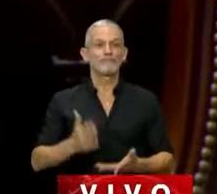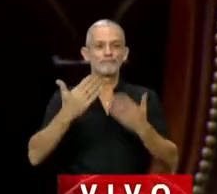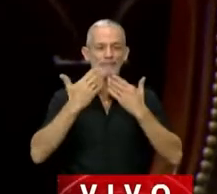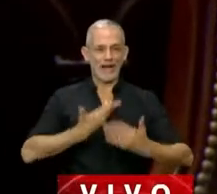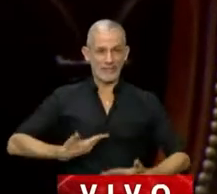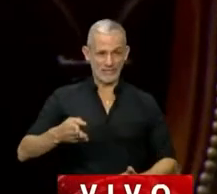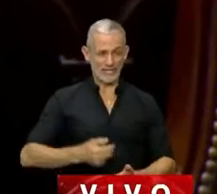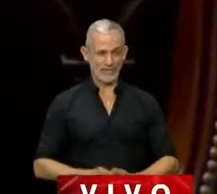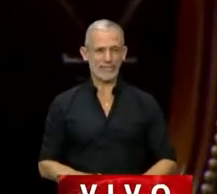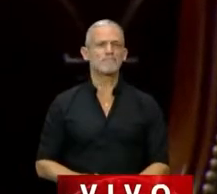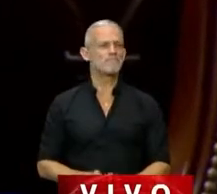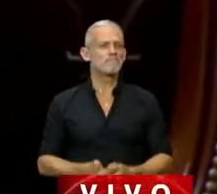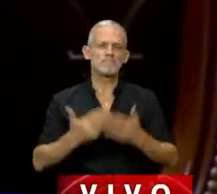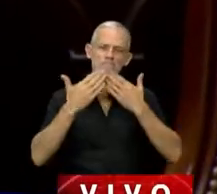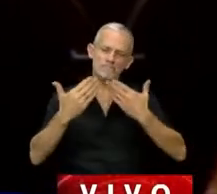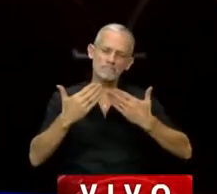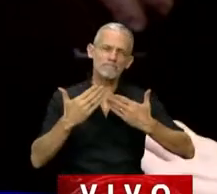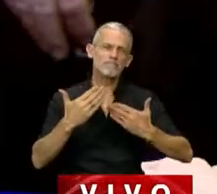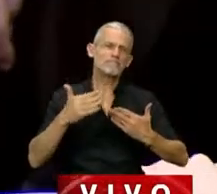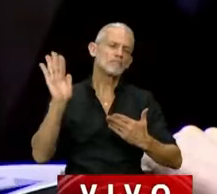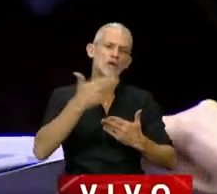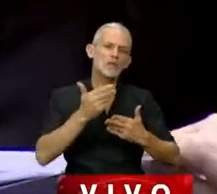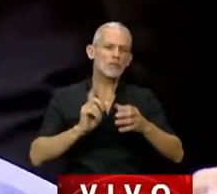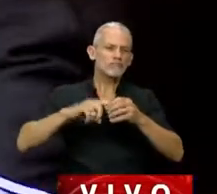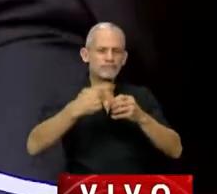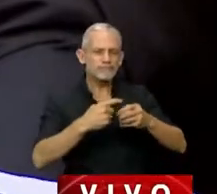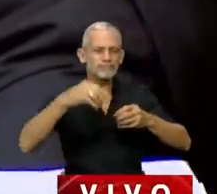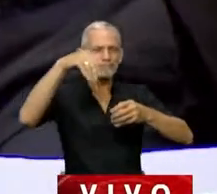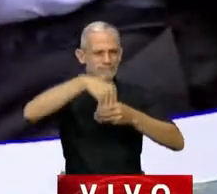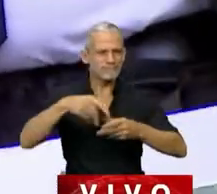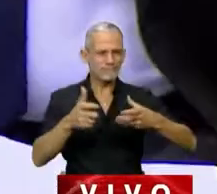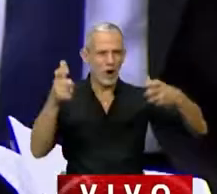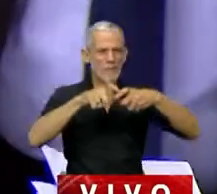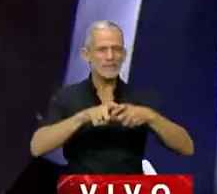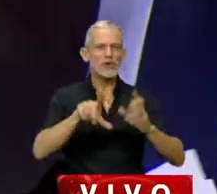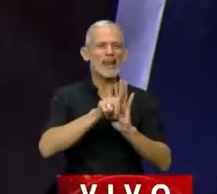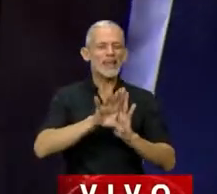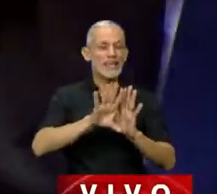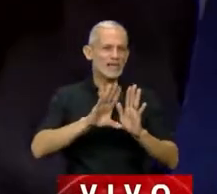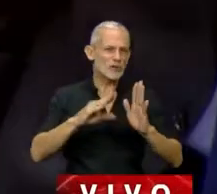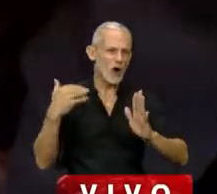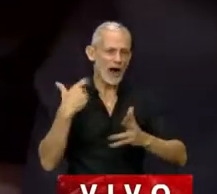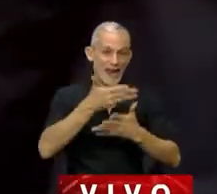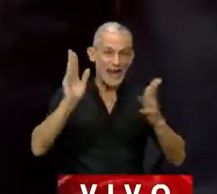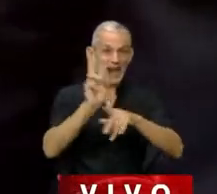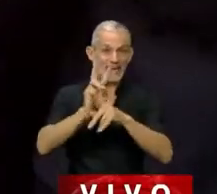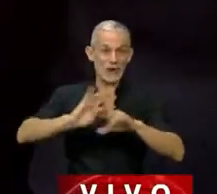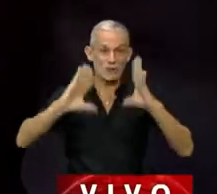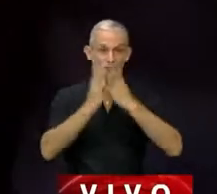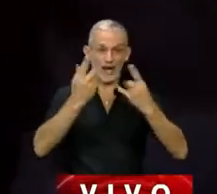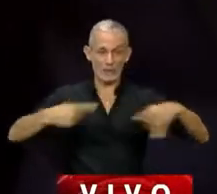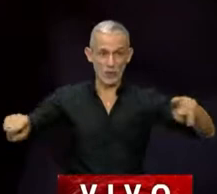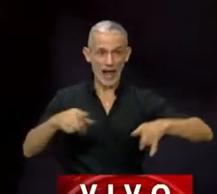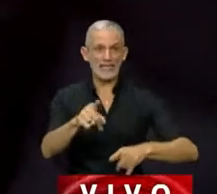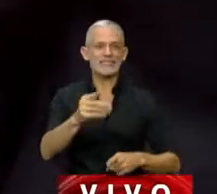Gracias, presidente. Agradecer a todos los miembros de la Comisión de Legislación General y Recursos Naturales, a